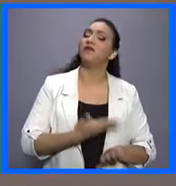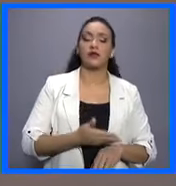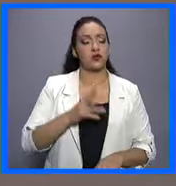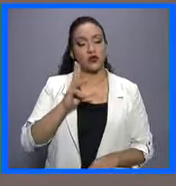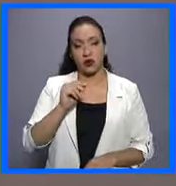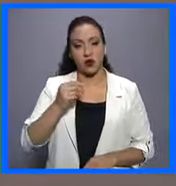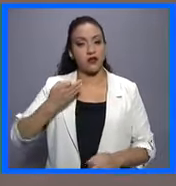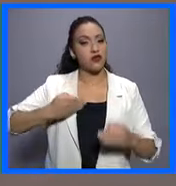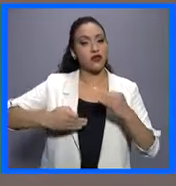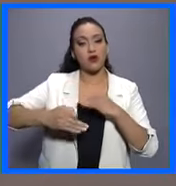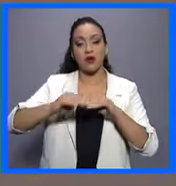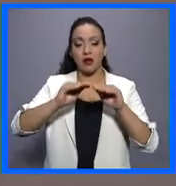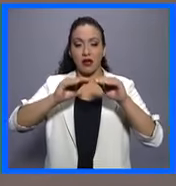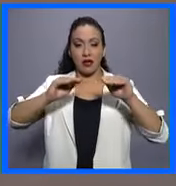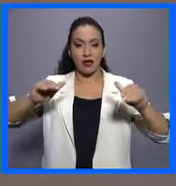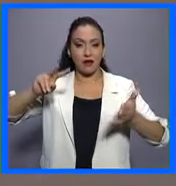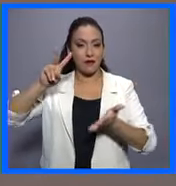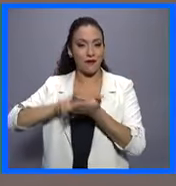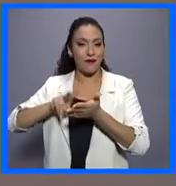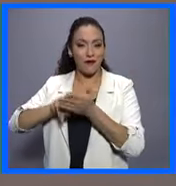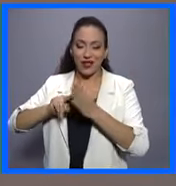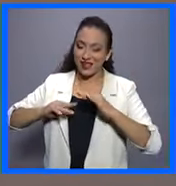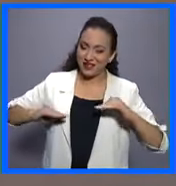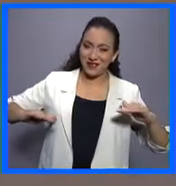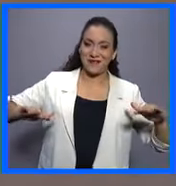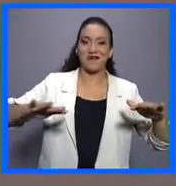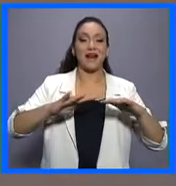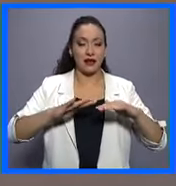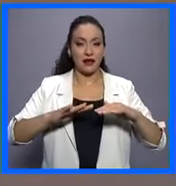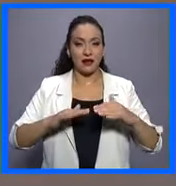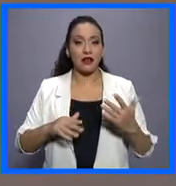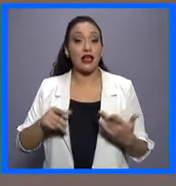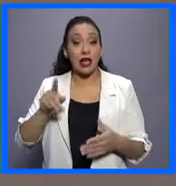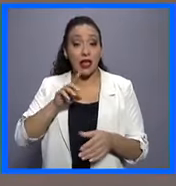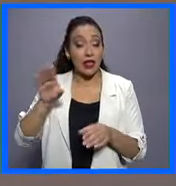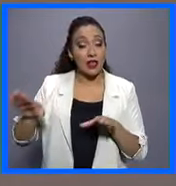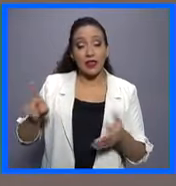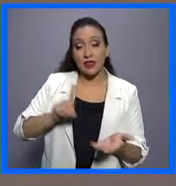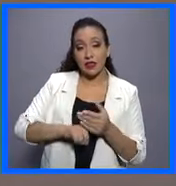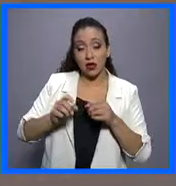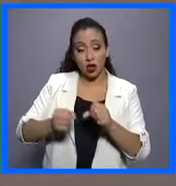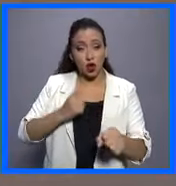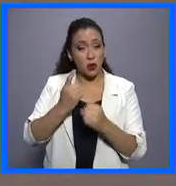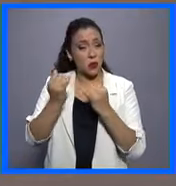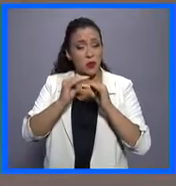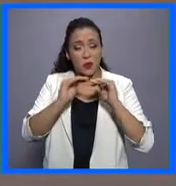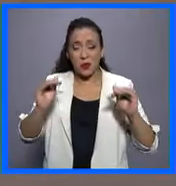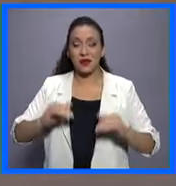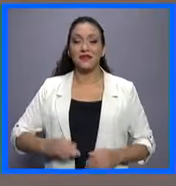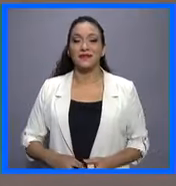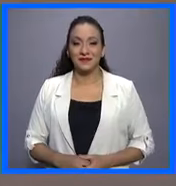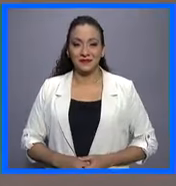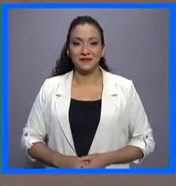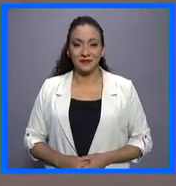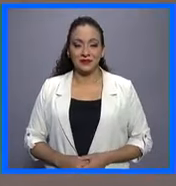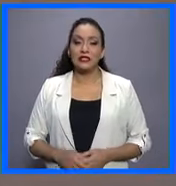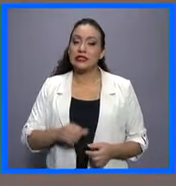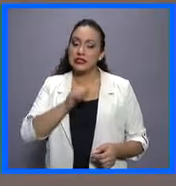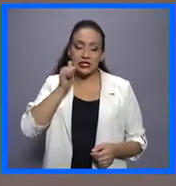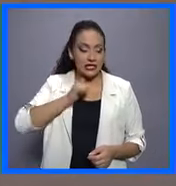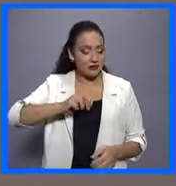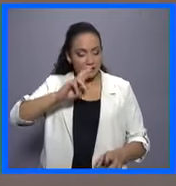tengamos el mismo valor, donde todos tengamos la misma condición: